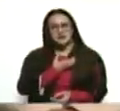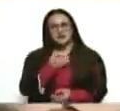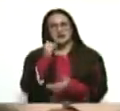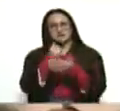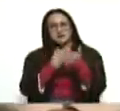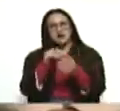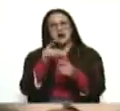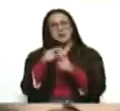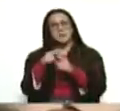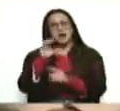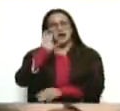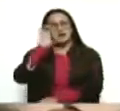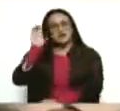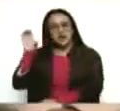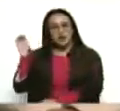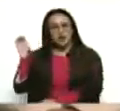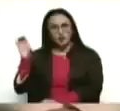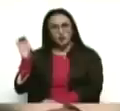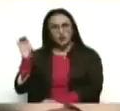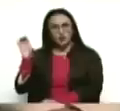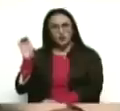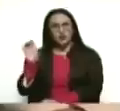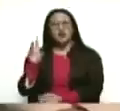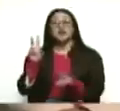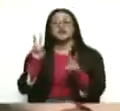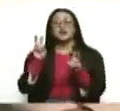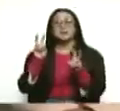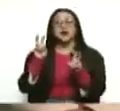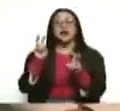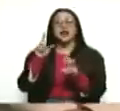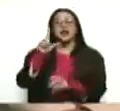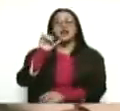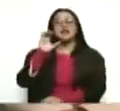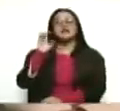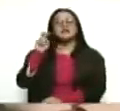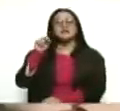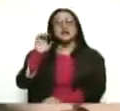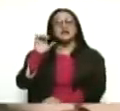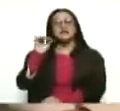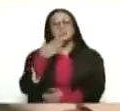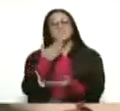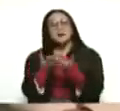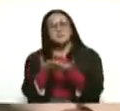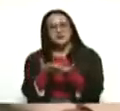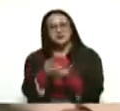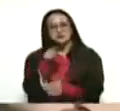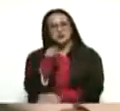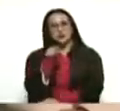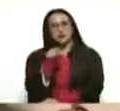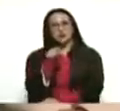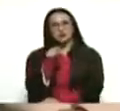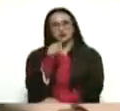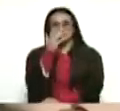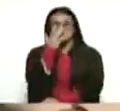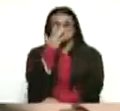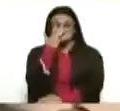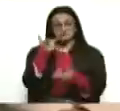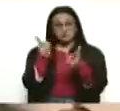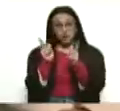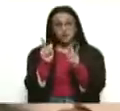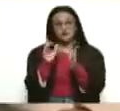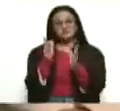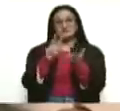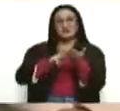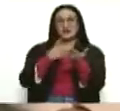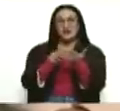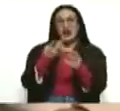estados. El tema de las licencias era un tema que era muy complejo porque entonces había casos de